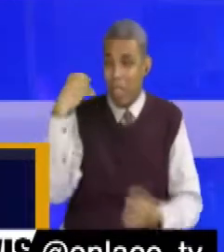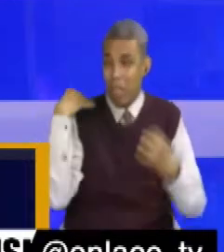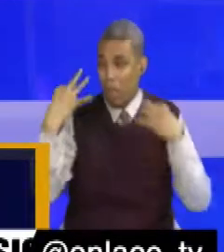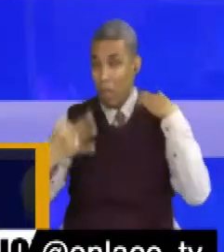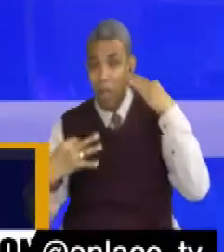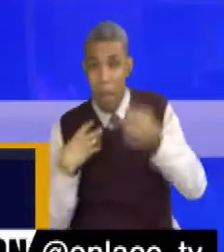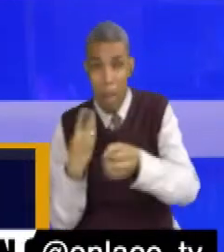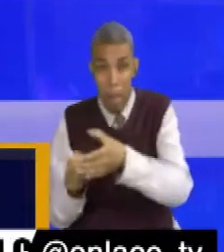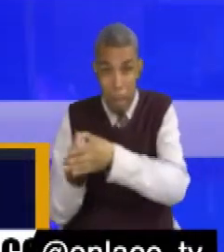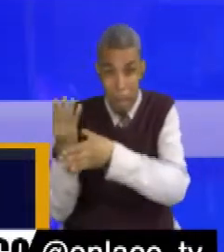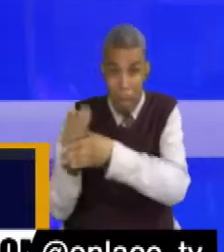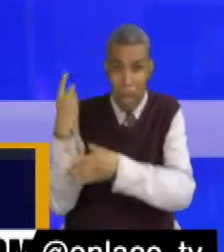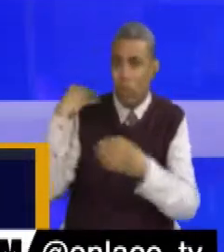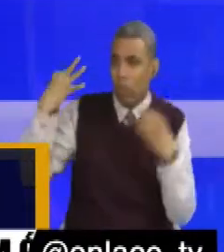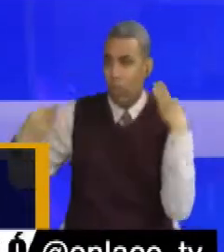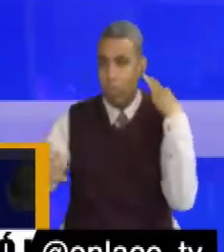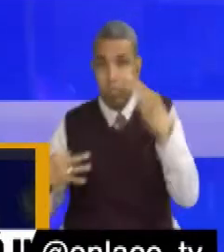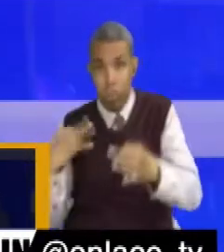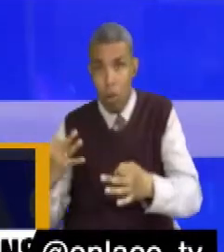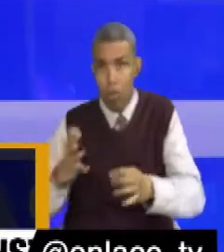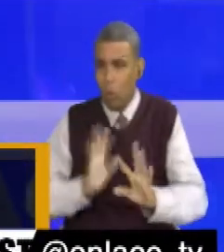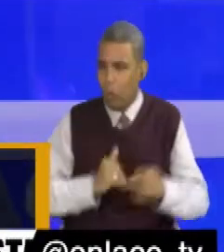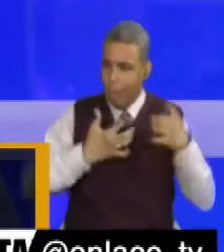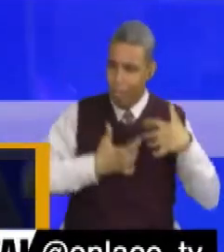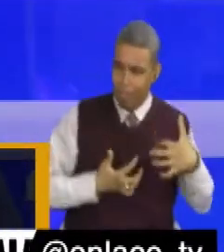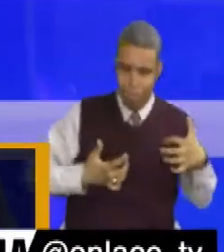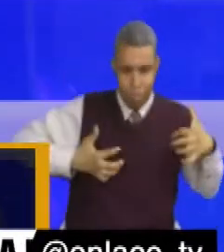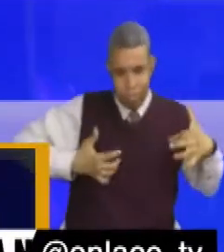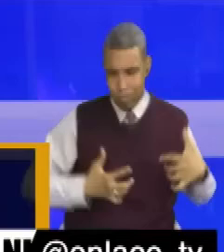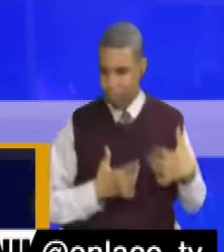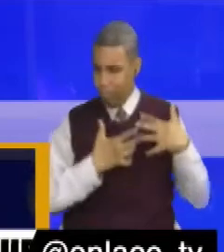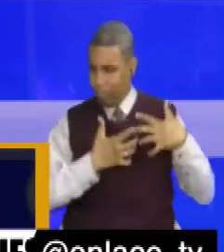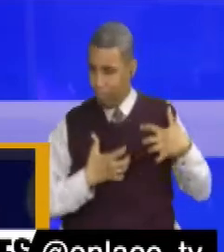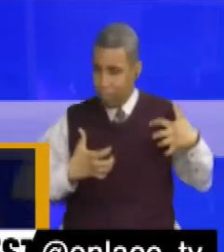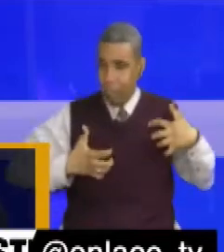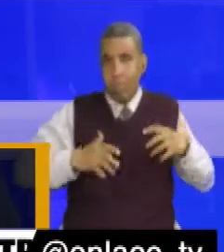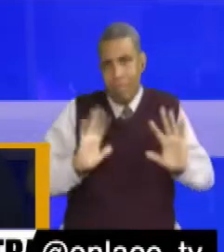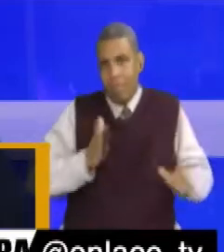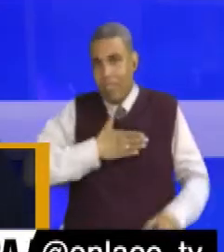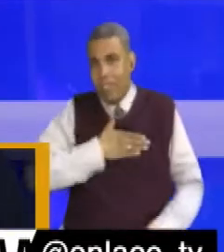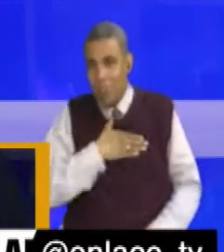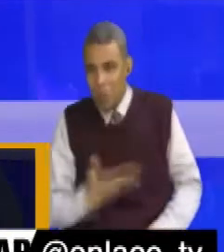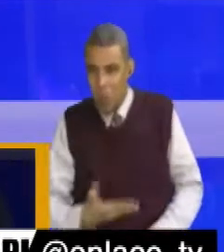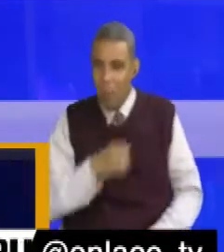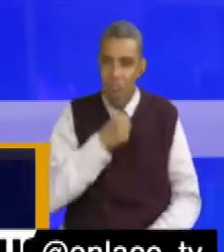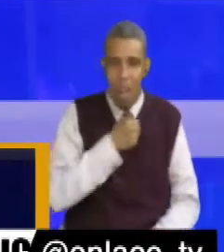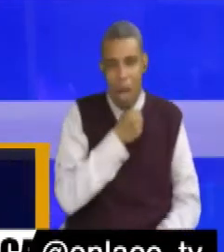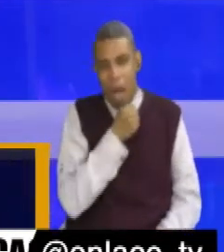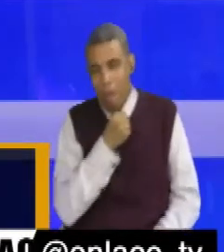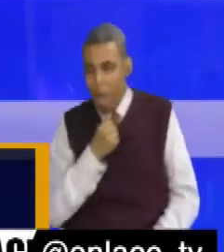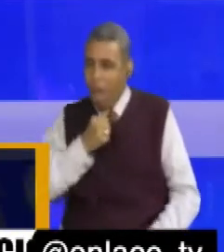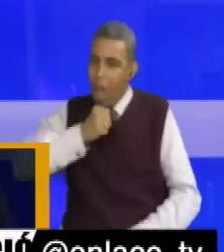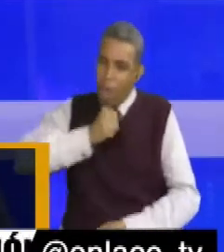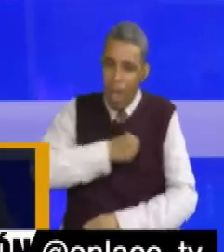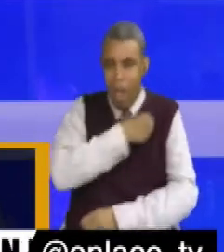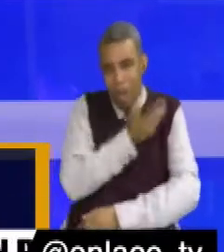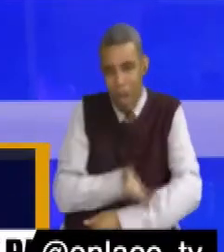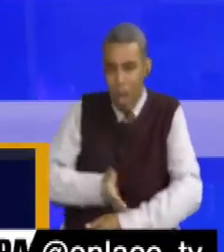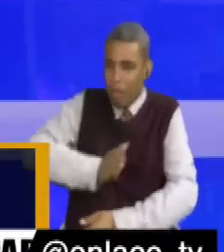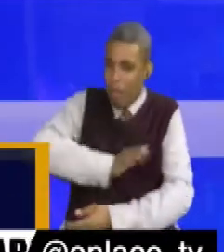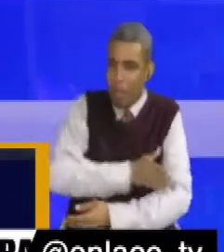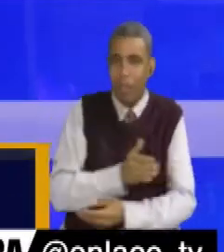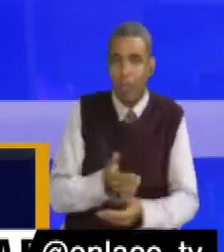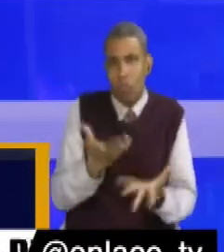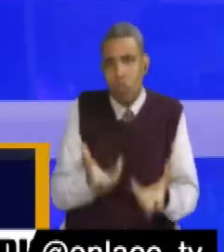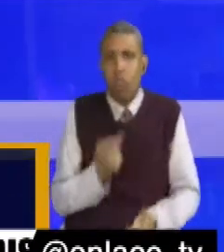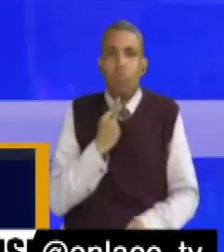vamos a estar dándole un concierto inolvidable. Estaremos también eso ligándolo a nuestro arte, que es hacer